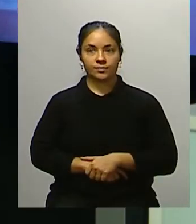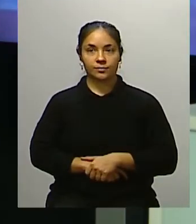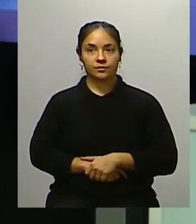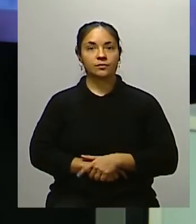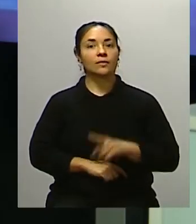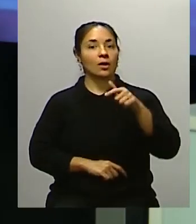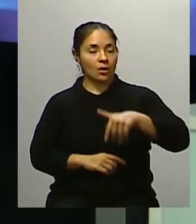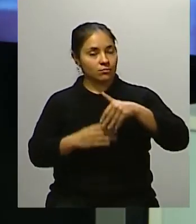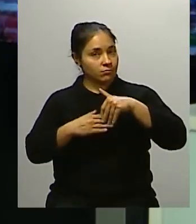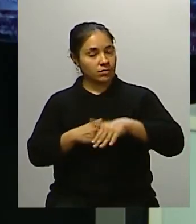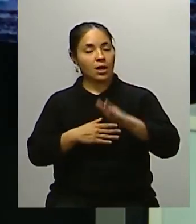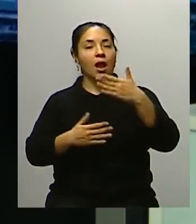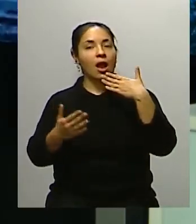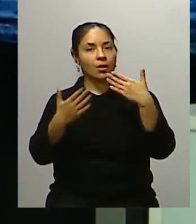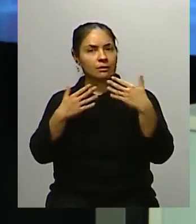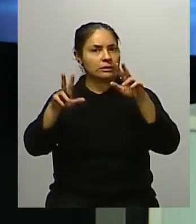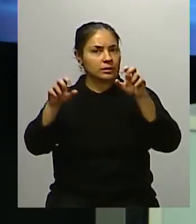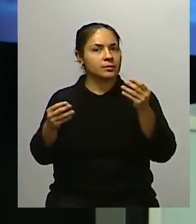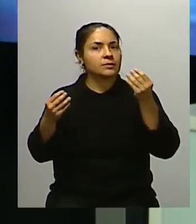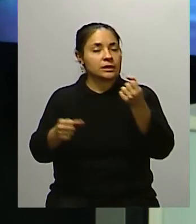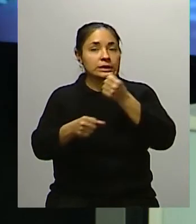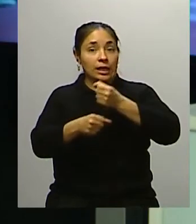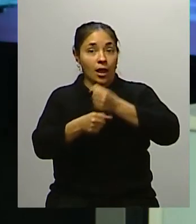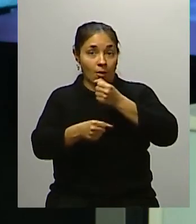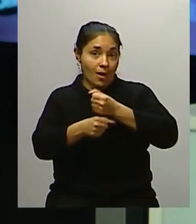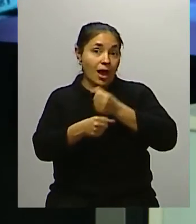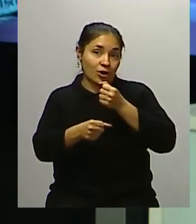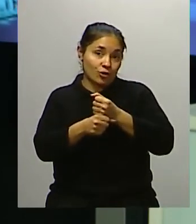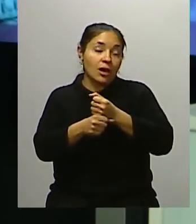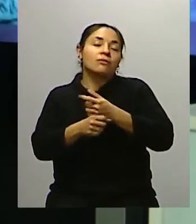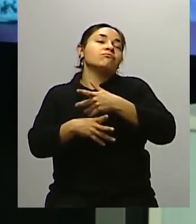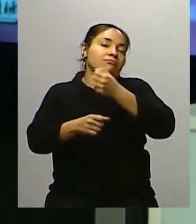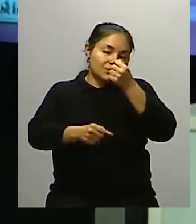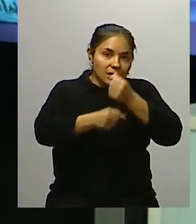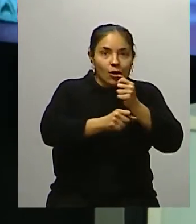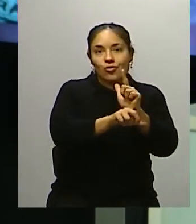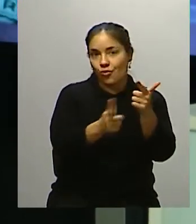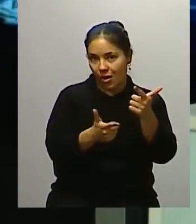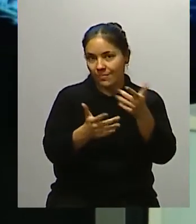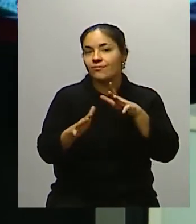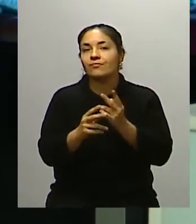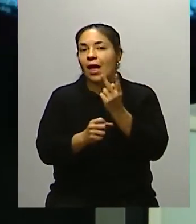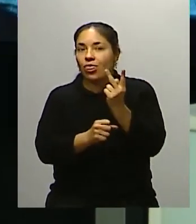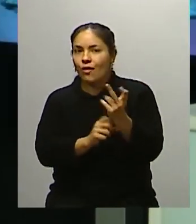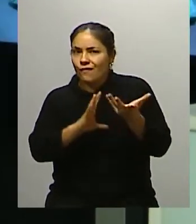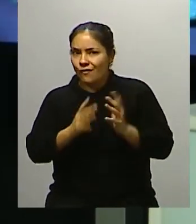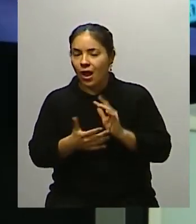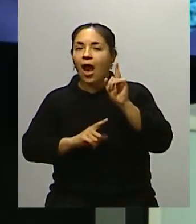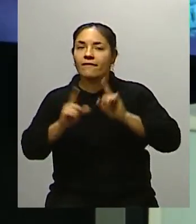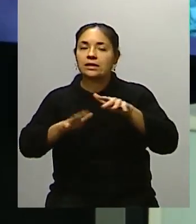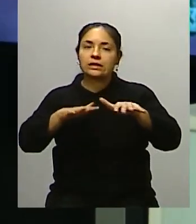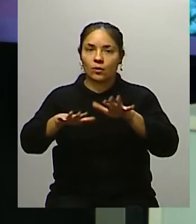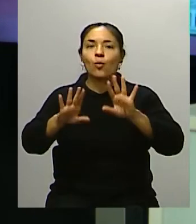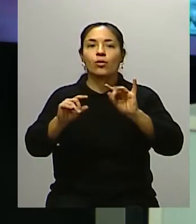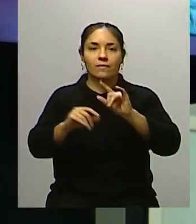Bueno, seguimos hablando de desempleo, empleo, las dos caras de una situación que a veces es bastante difícil